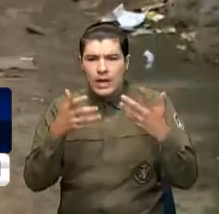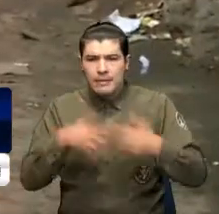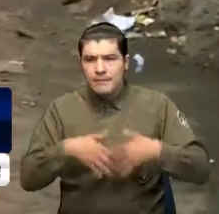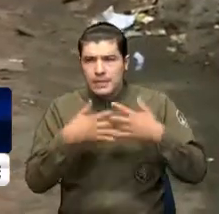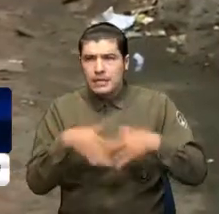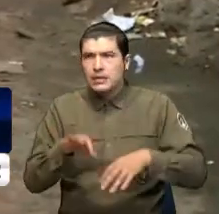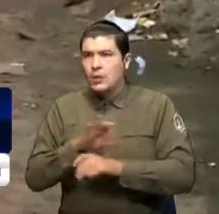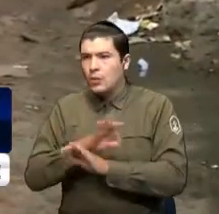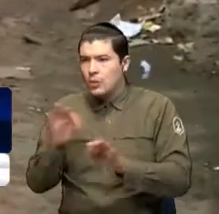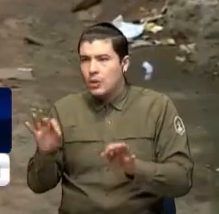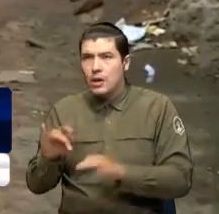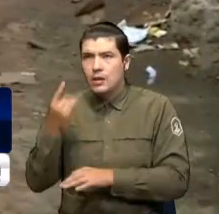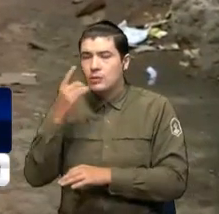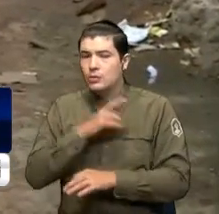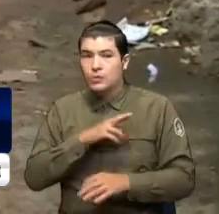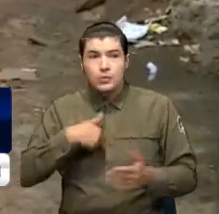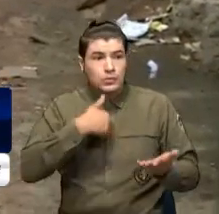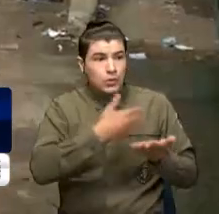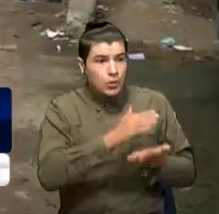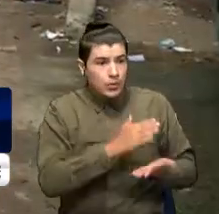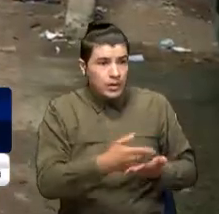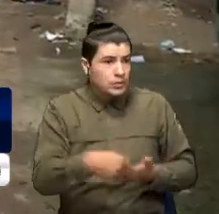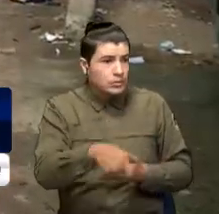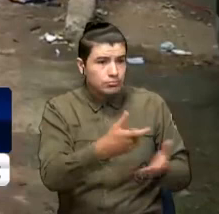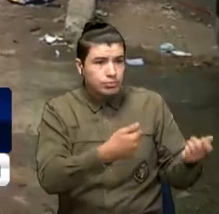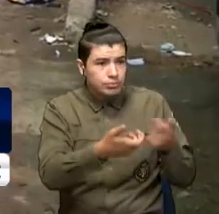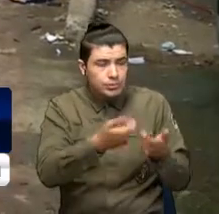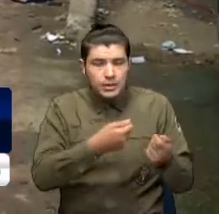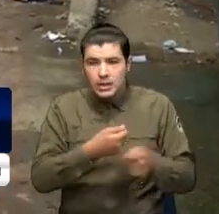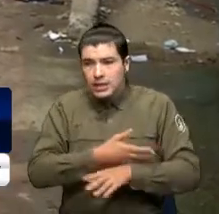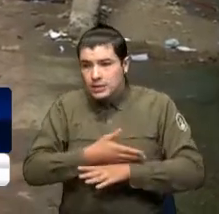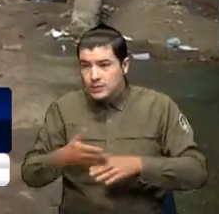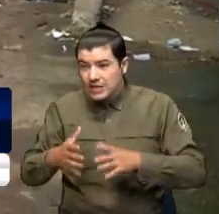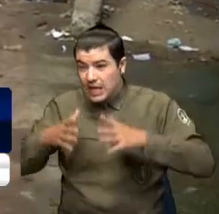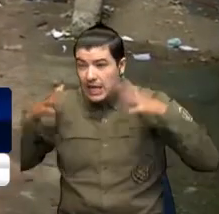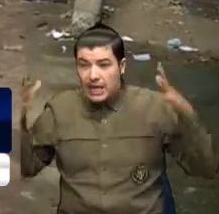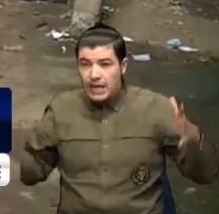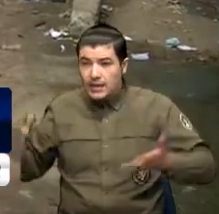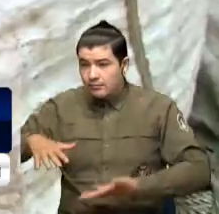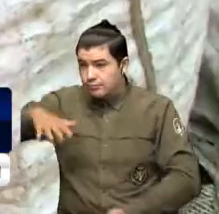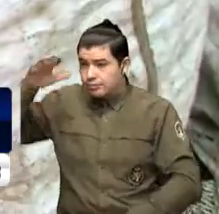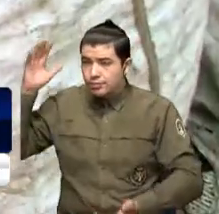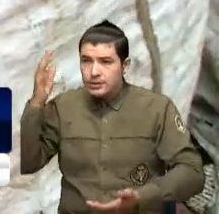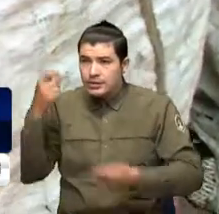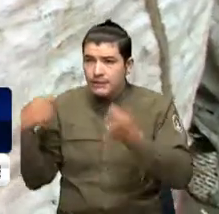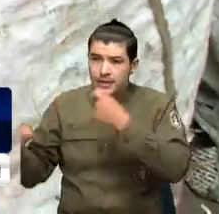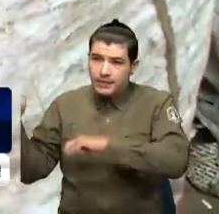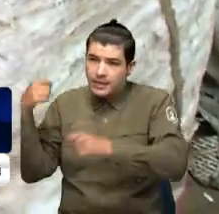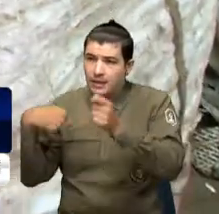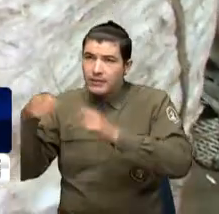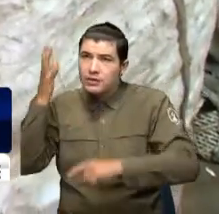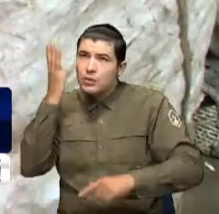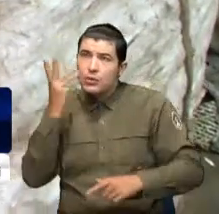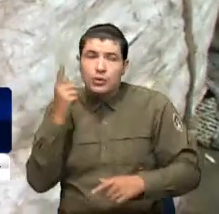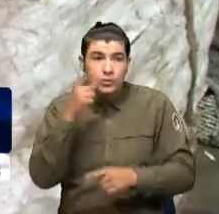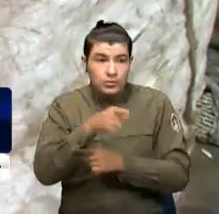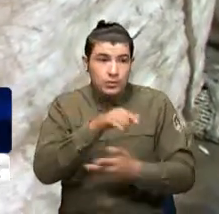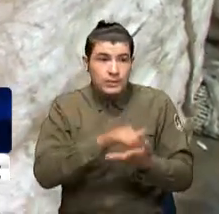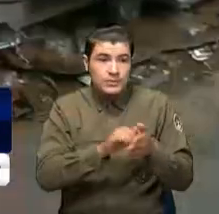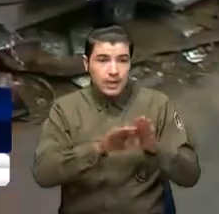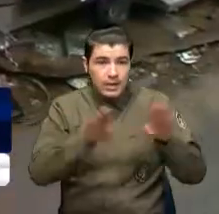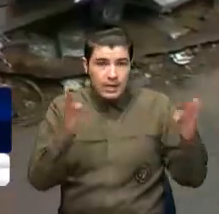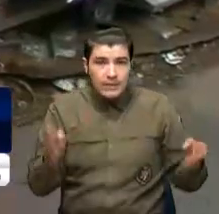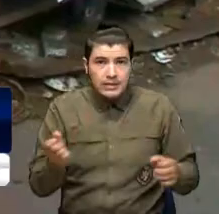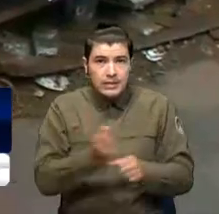ni nada, sino solo eso, compramos el menudeo y se vende. Todos los días. Por ahora las mesas de trabajo